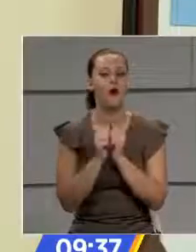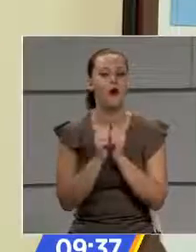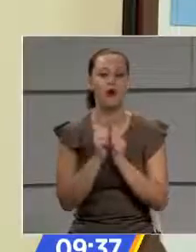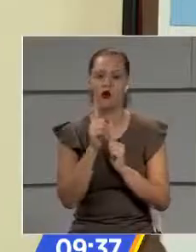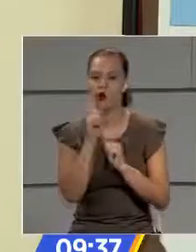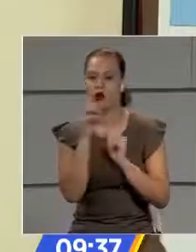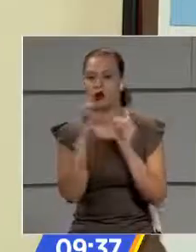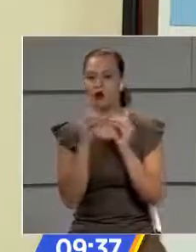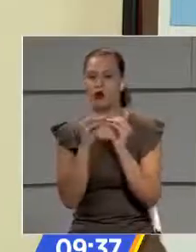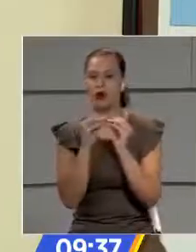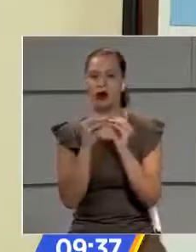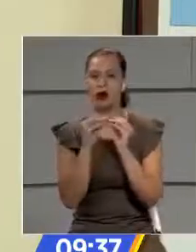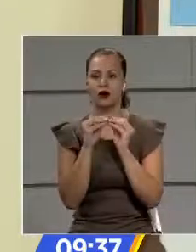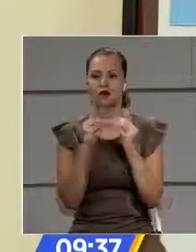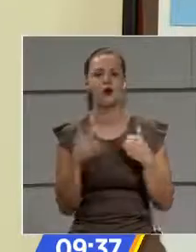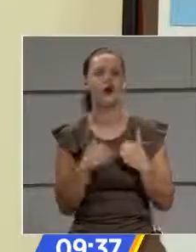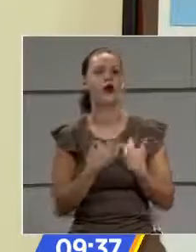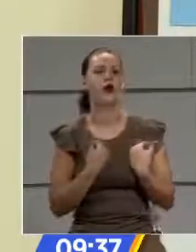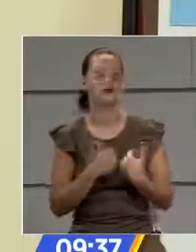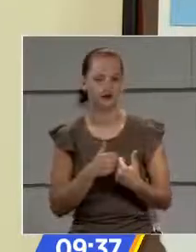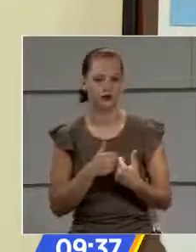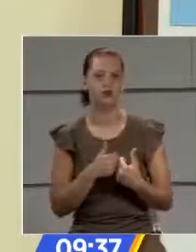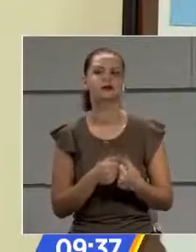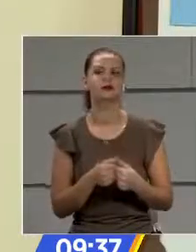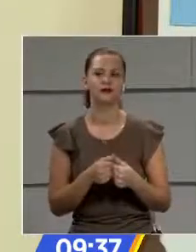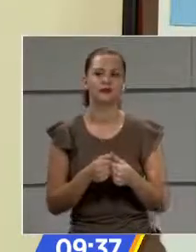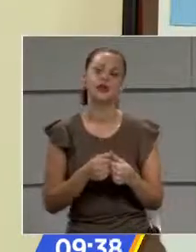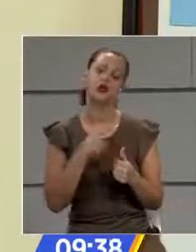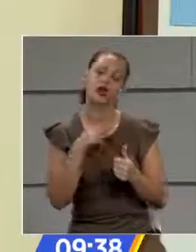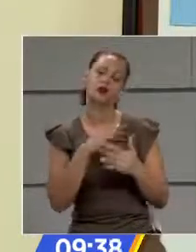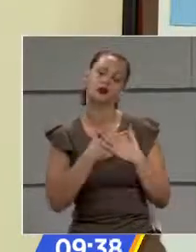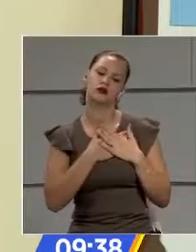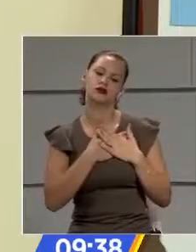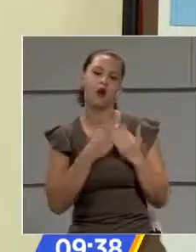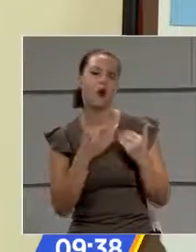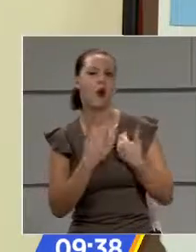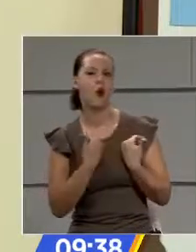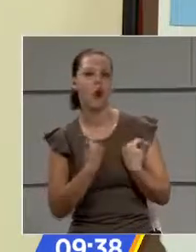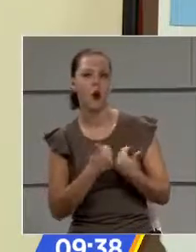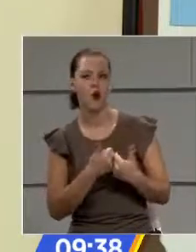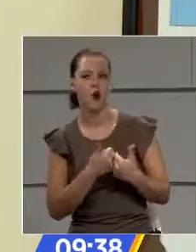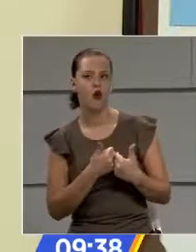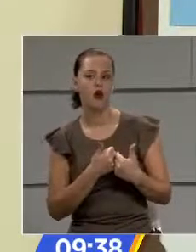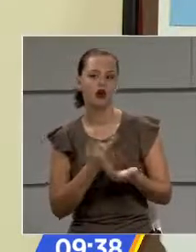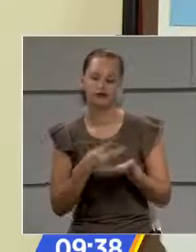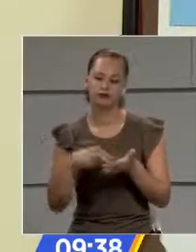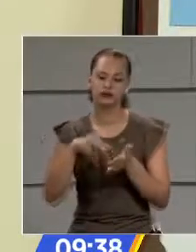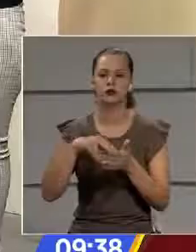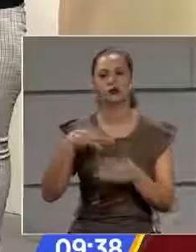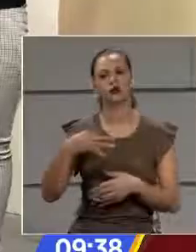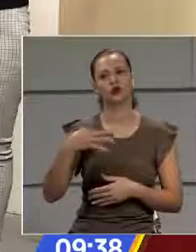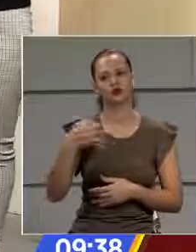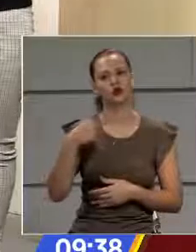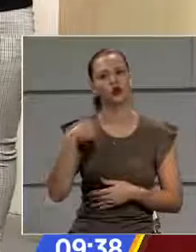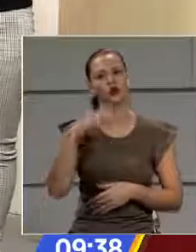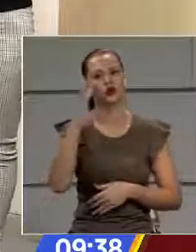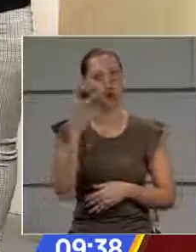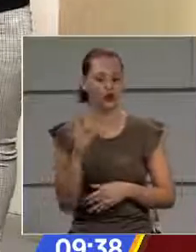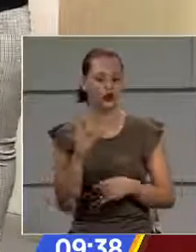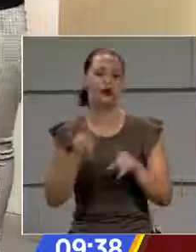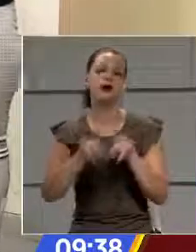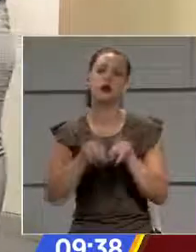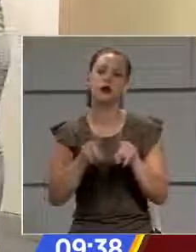otro órgano, el corazón. El corazón, muy bien. Ese corazón que nos levanta todos los días, yo creo.